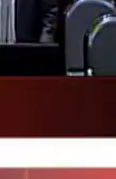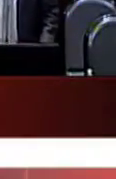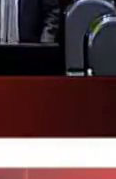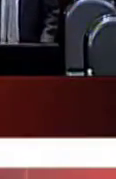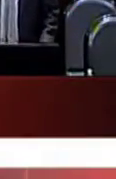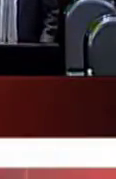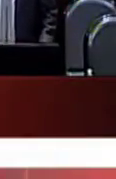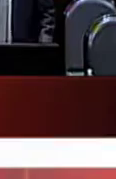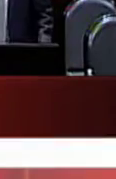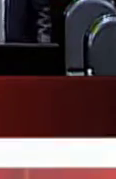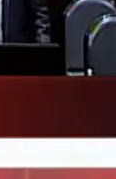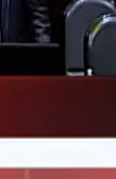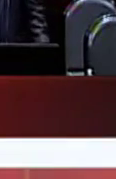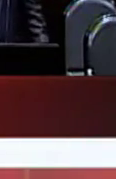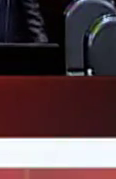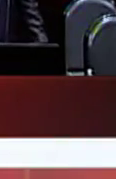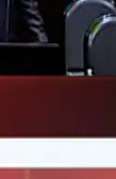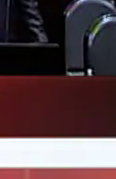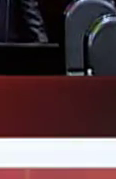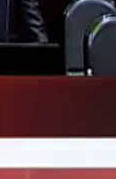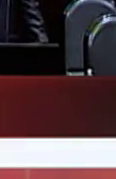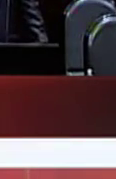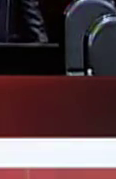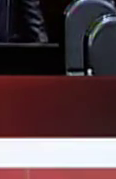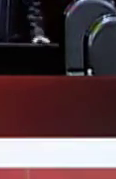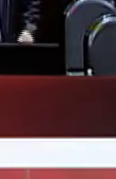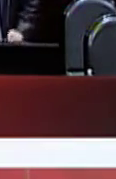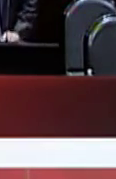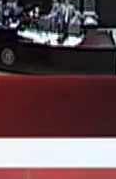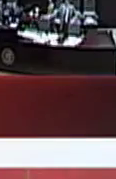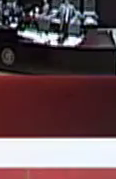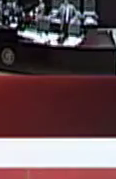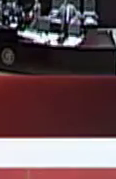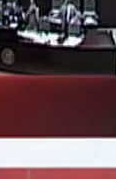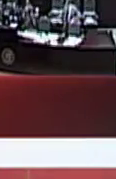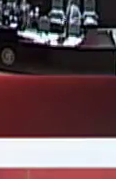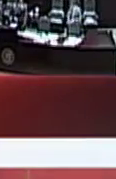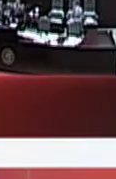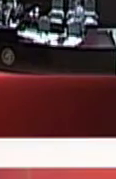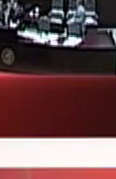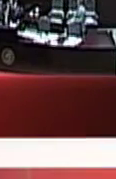A fin de ejercer mayor control en el manejo de los recursos públicos a estados y municipios,